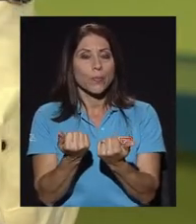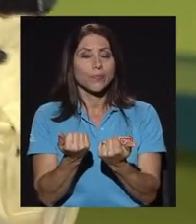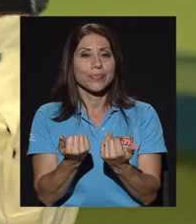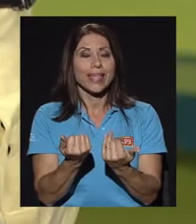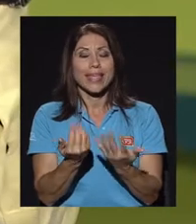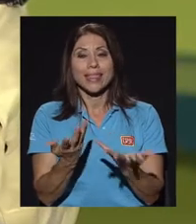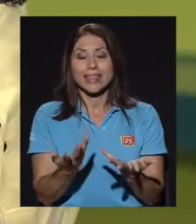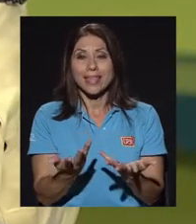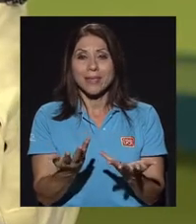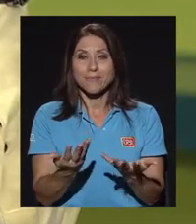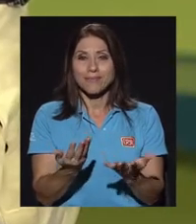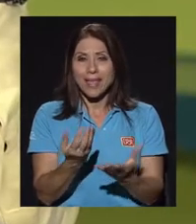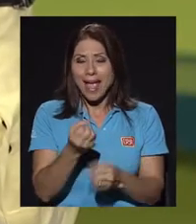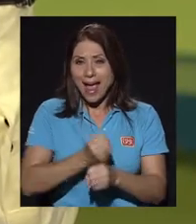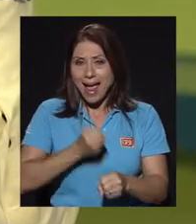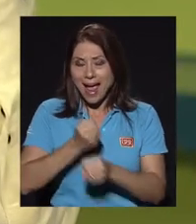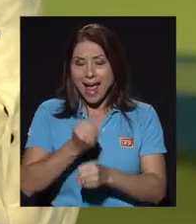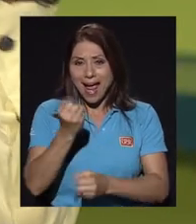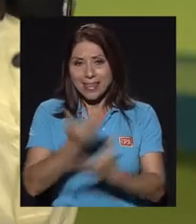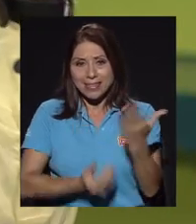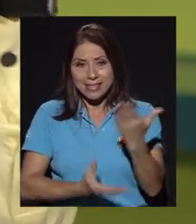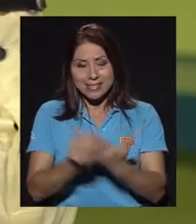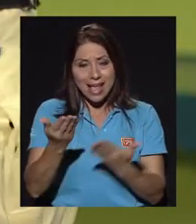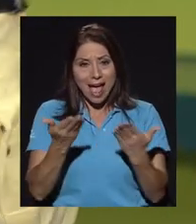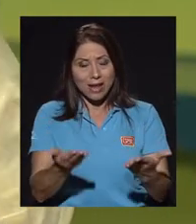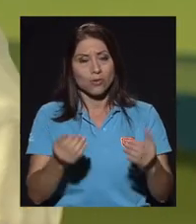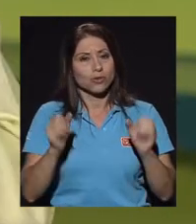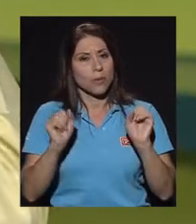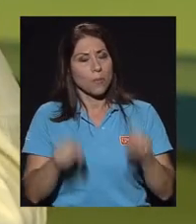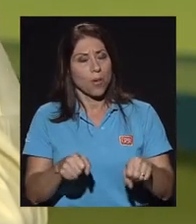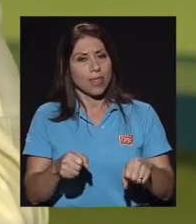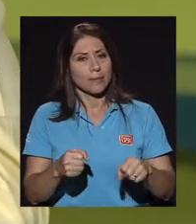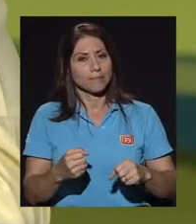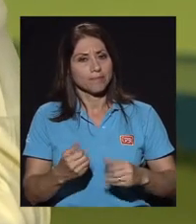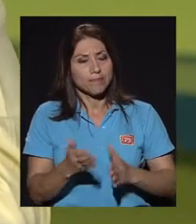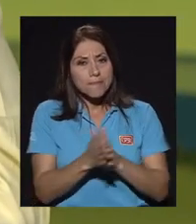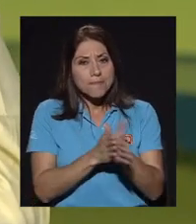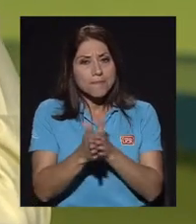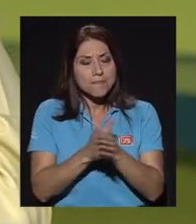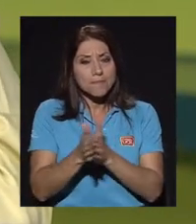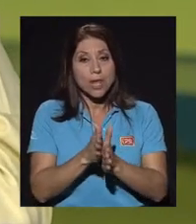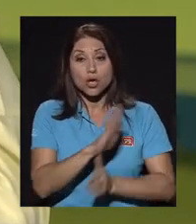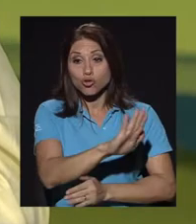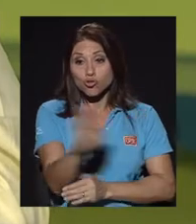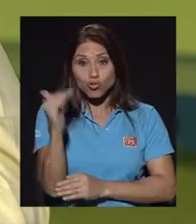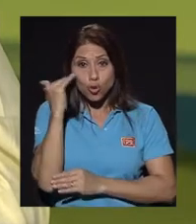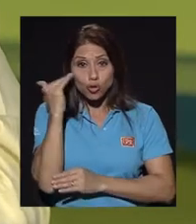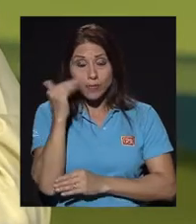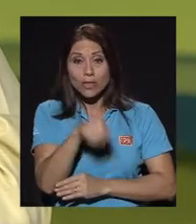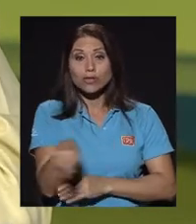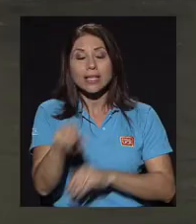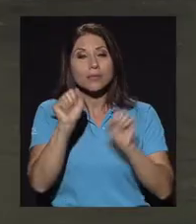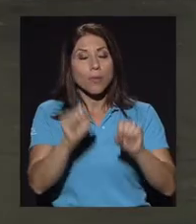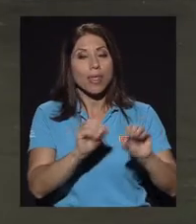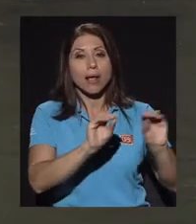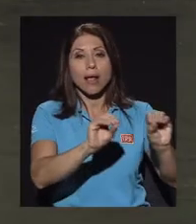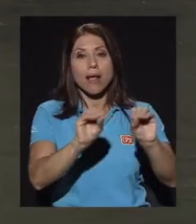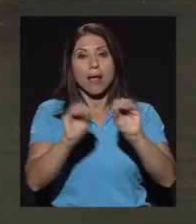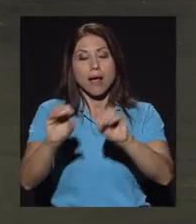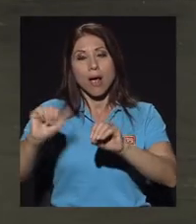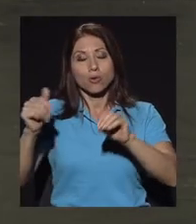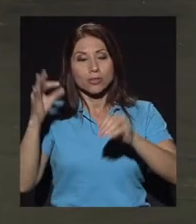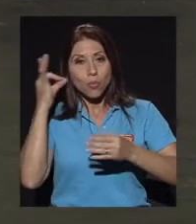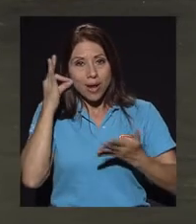de artesanos, puedan potenciar y también transferir parte del conocimiento que ellas tienen a otras mujeres